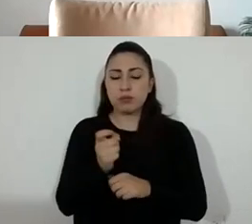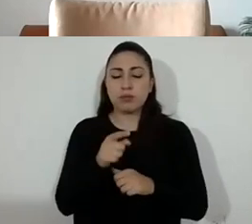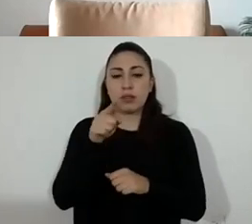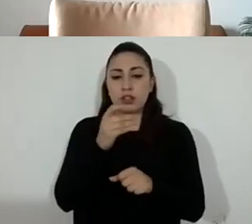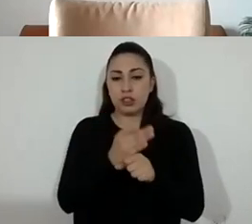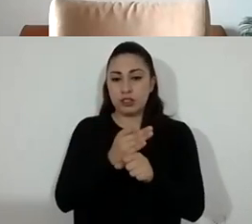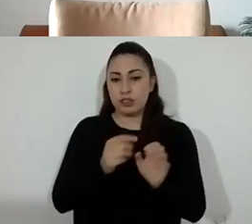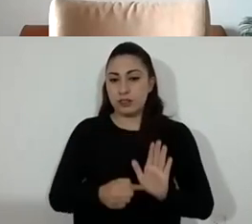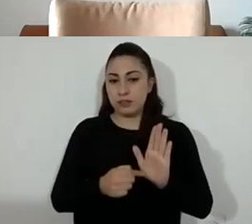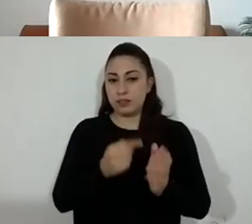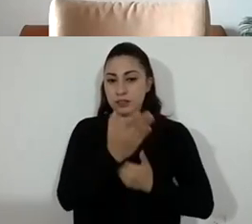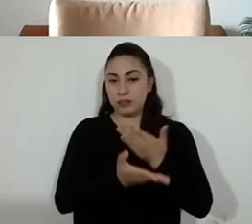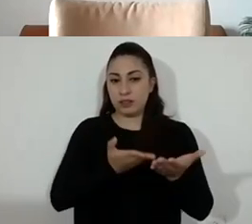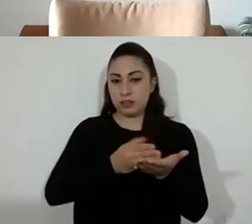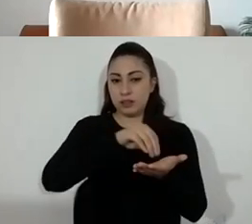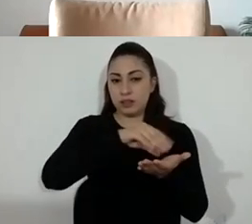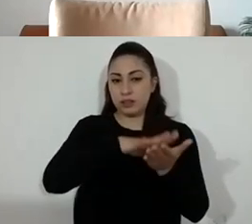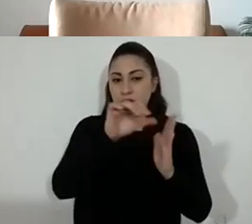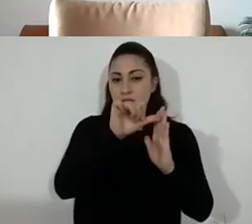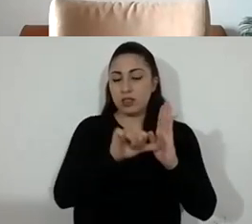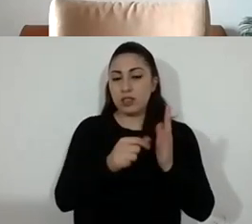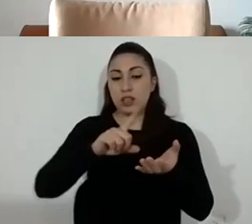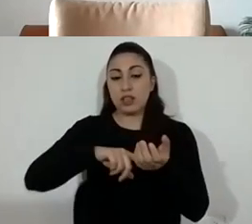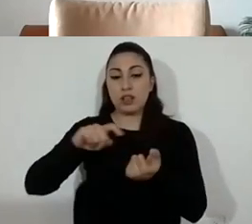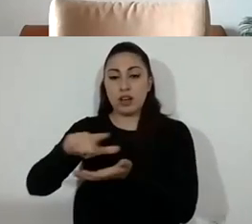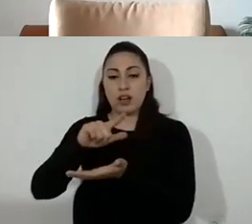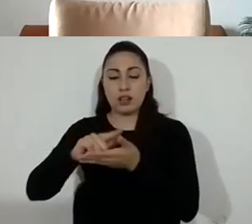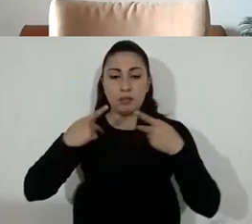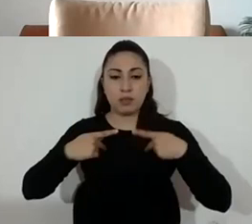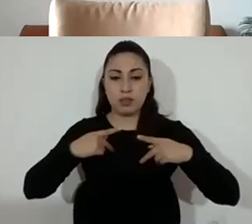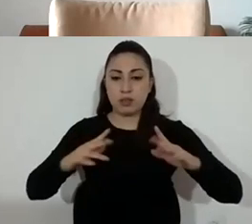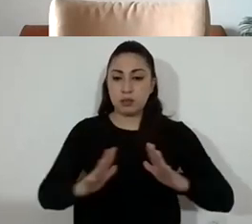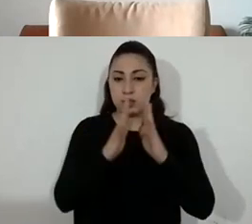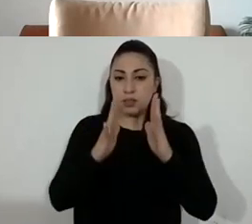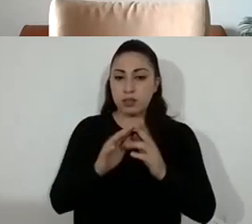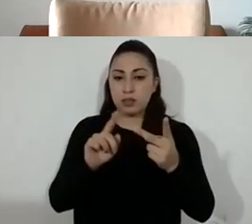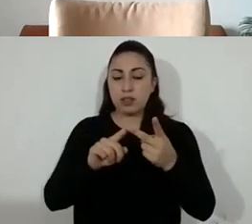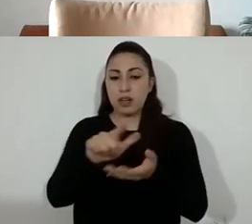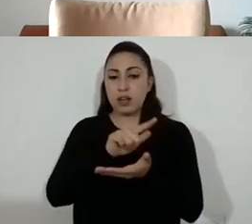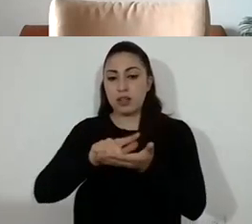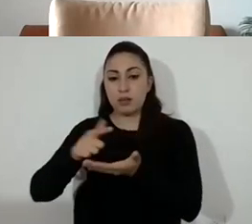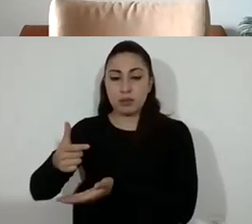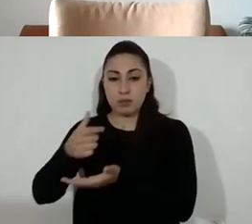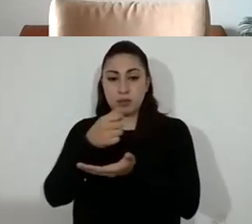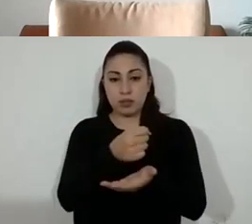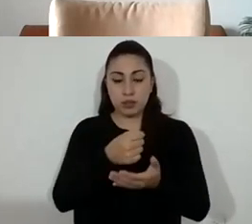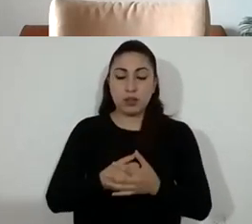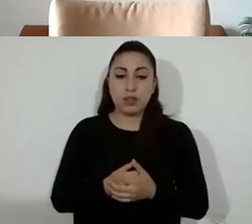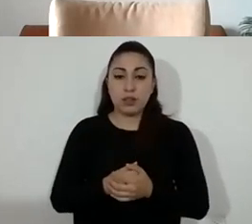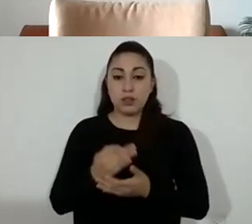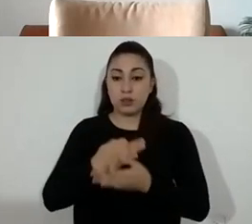artículos transitorios en la Ley de Participación Ciudadana y en la Ley de Presupuesto.